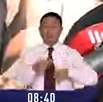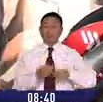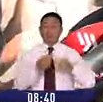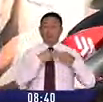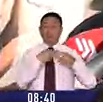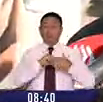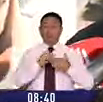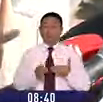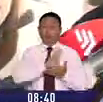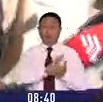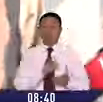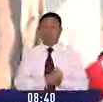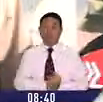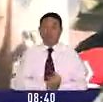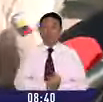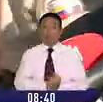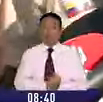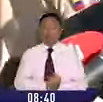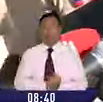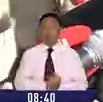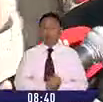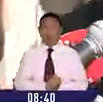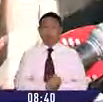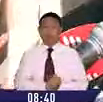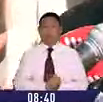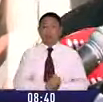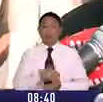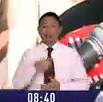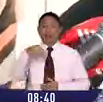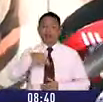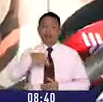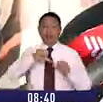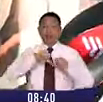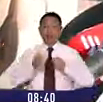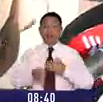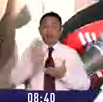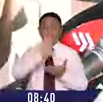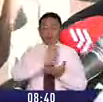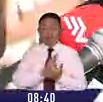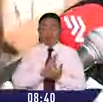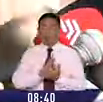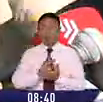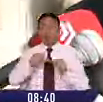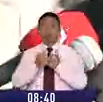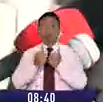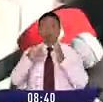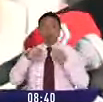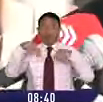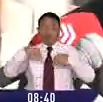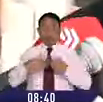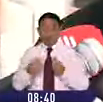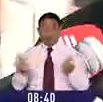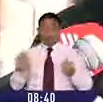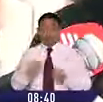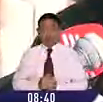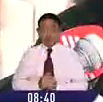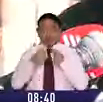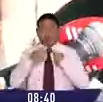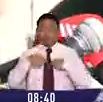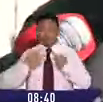insistir, no se ha disuelto la función como tal, sino la Asamblea de este periodo. Y se ha llamado,